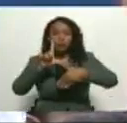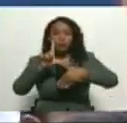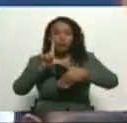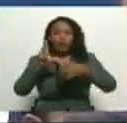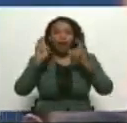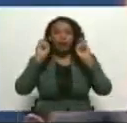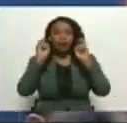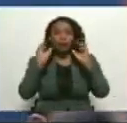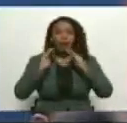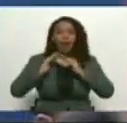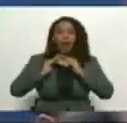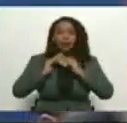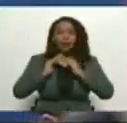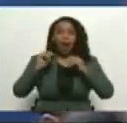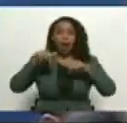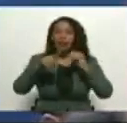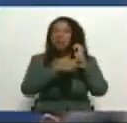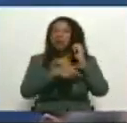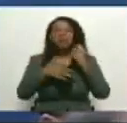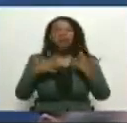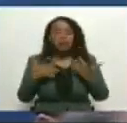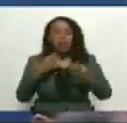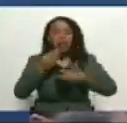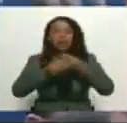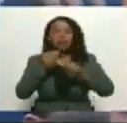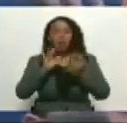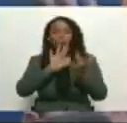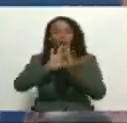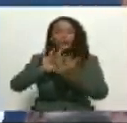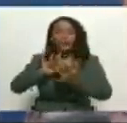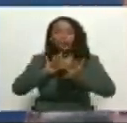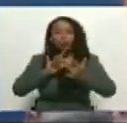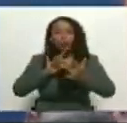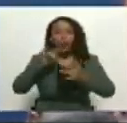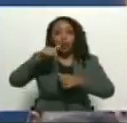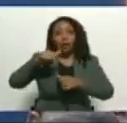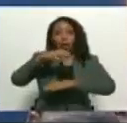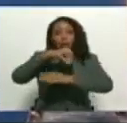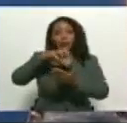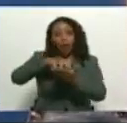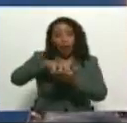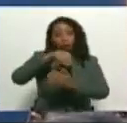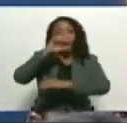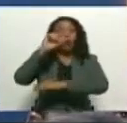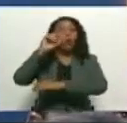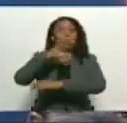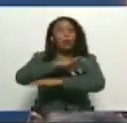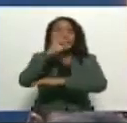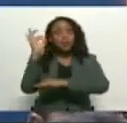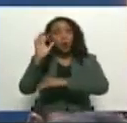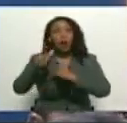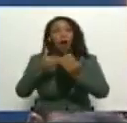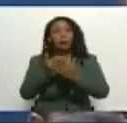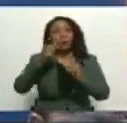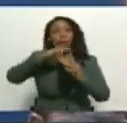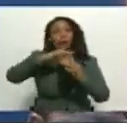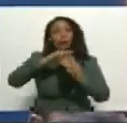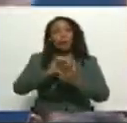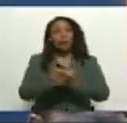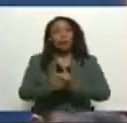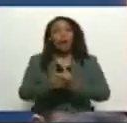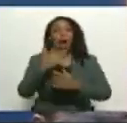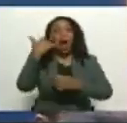hábitat. Este parque vino a conectar todo el corredor, como le comento, correcto, desde el estado Lara hasta el estado Táchira. Nos faltan dos puntos en los que estamos trabajando,